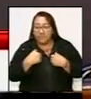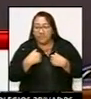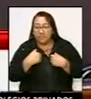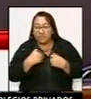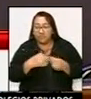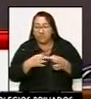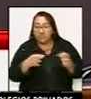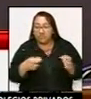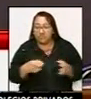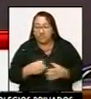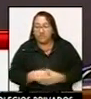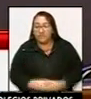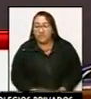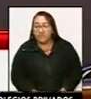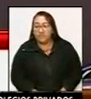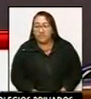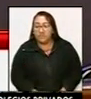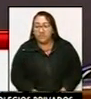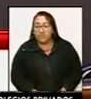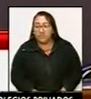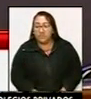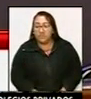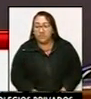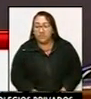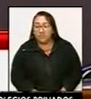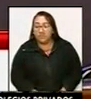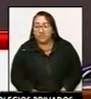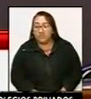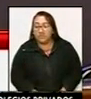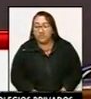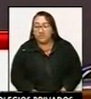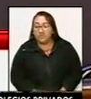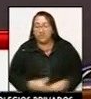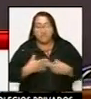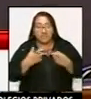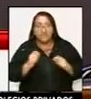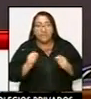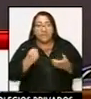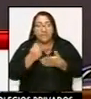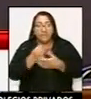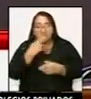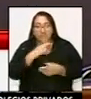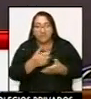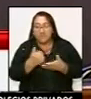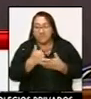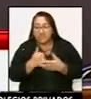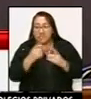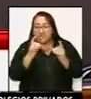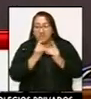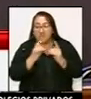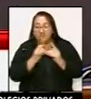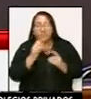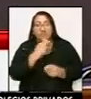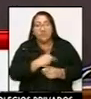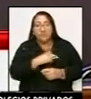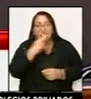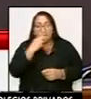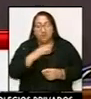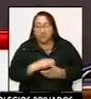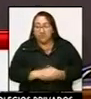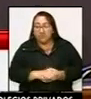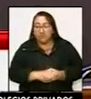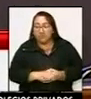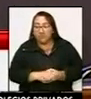del pueblo, porque yo soy inquilina 5 años. Desde ahí hemos tratado de ayudarla a esta niña para que nos den una cama en el hospital del niño.